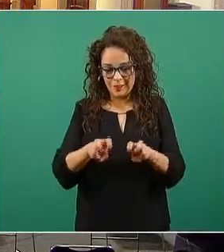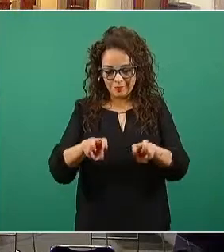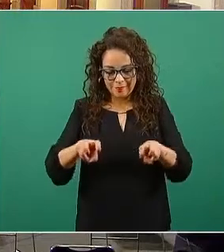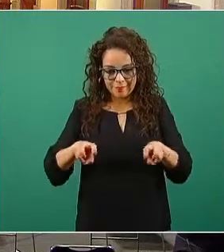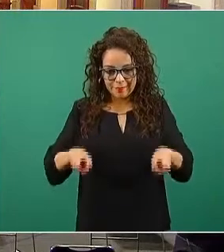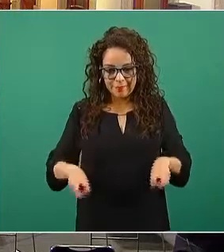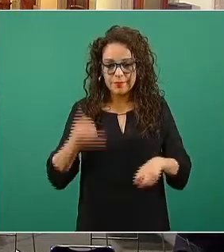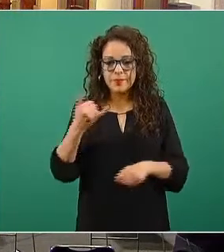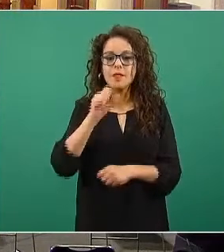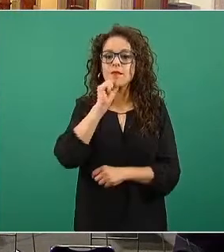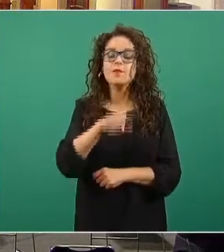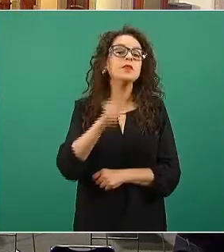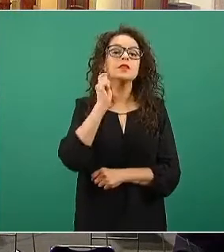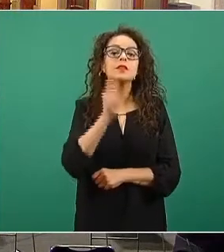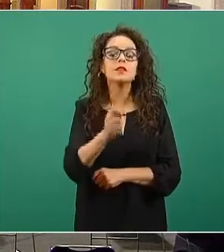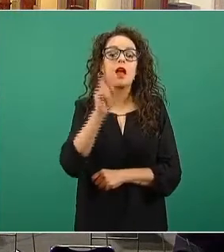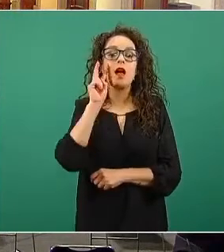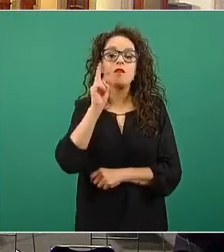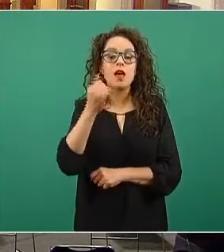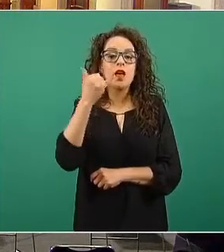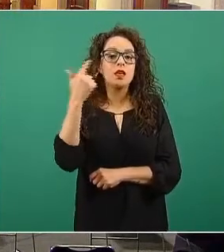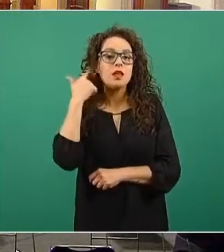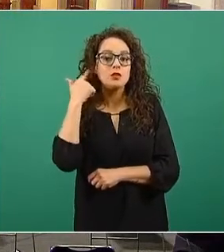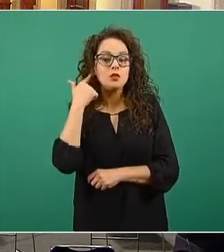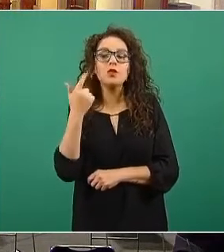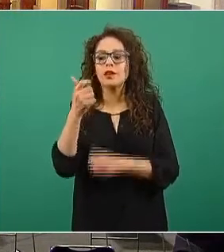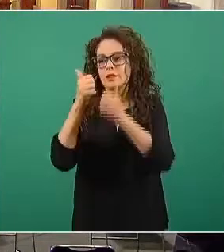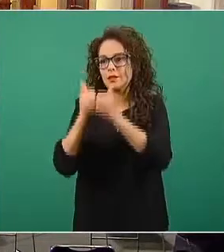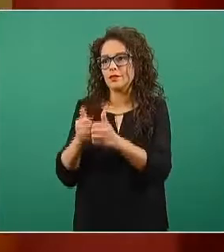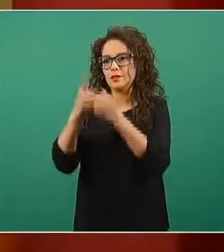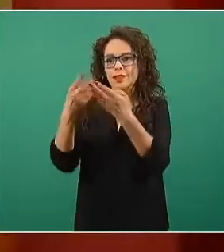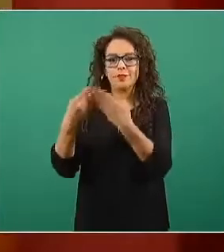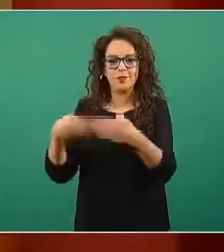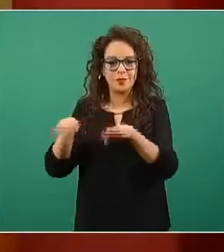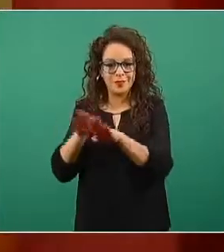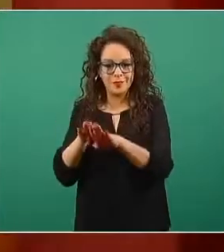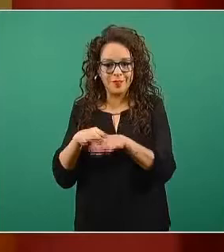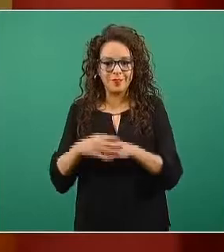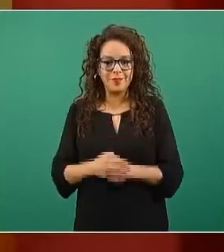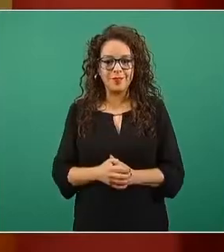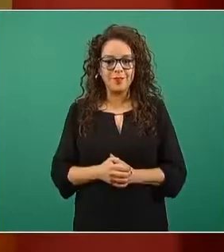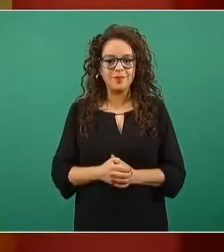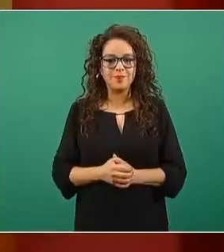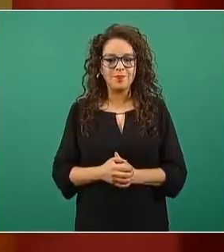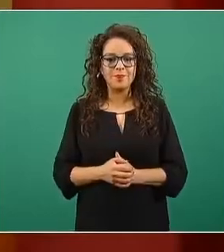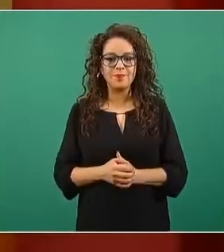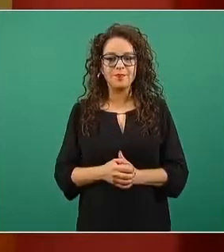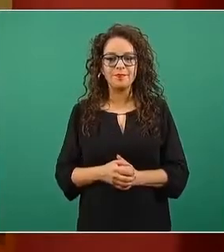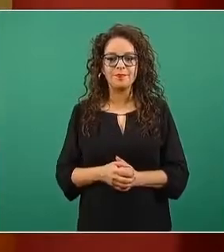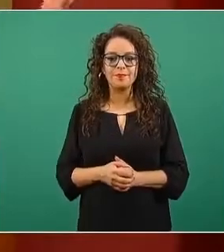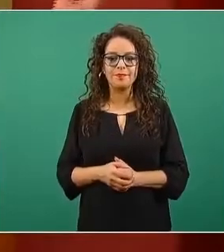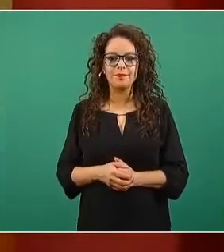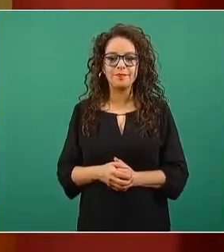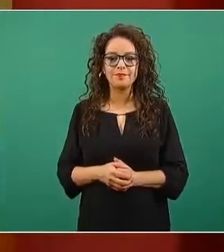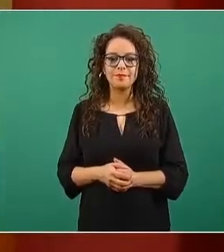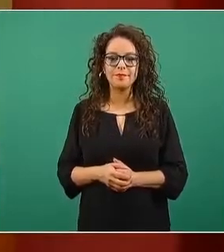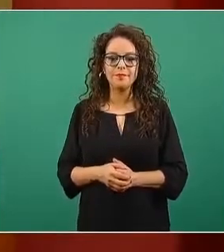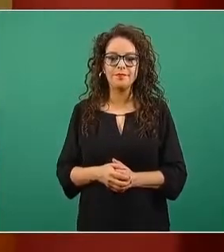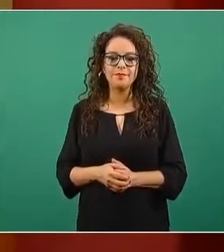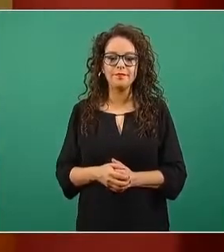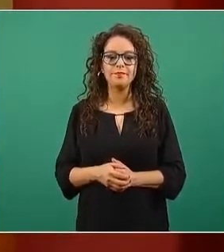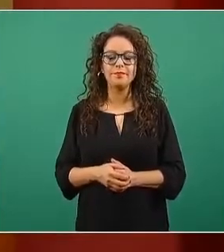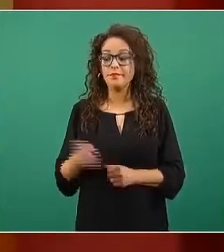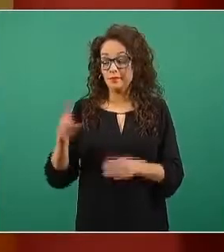sobre todo a quienes nos están escuchando desde sus casas esta tarde. Pues como bien señalaba